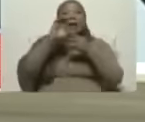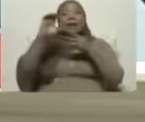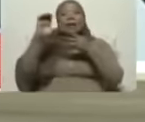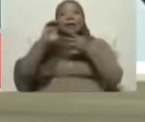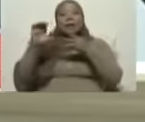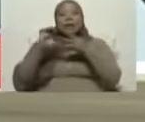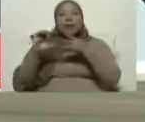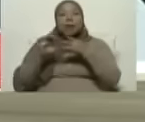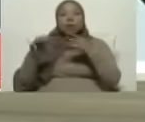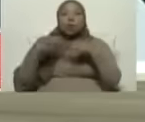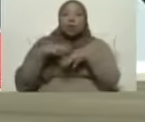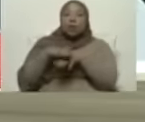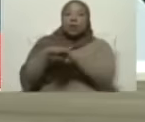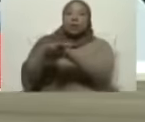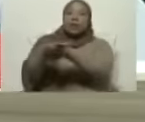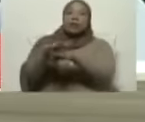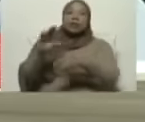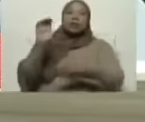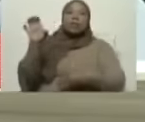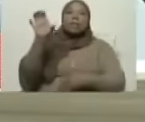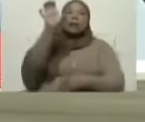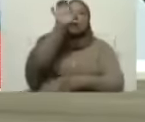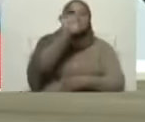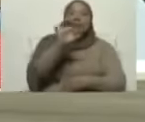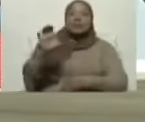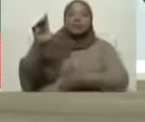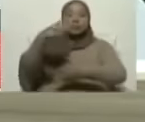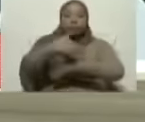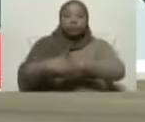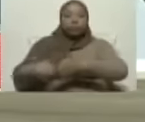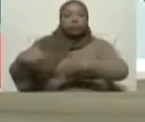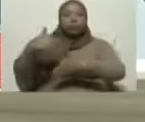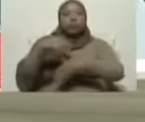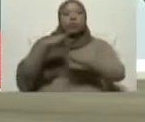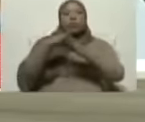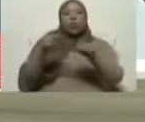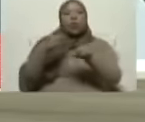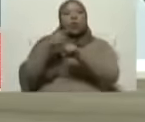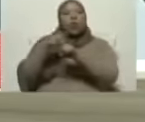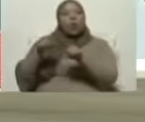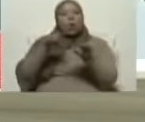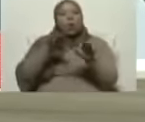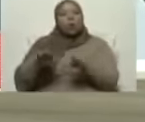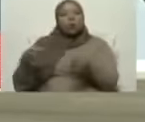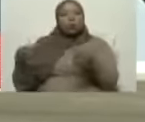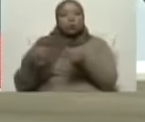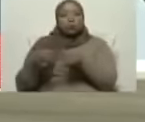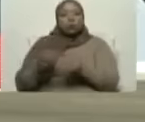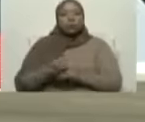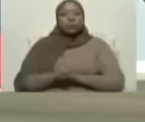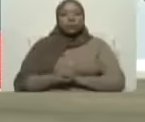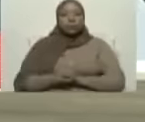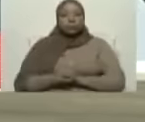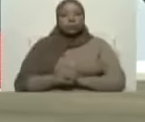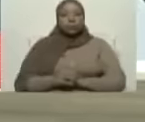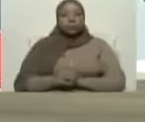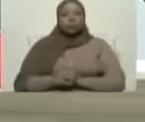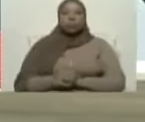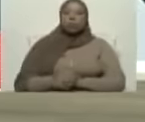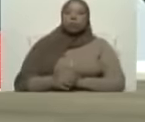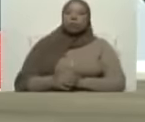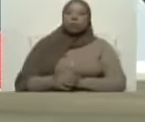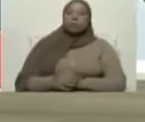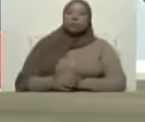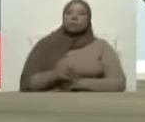Integración Regional, OPEI, entre otros. Son más de